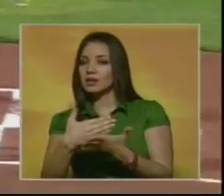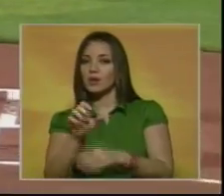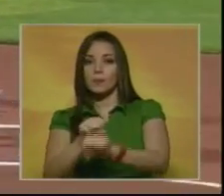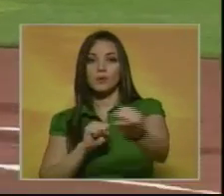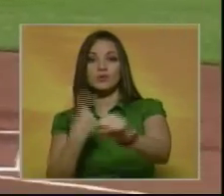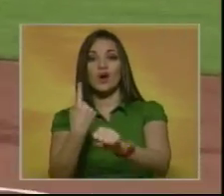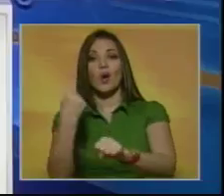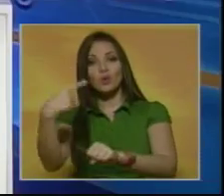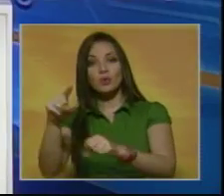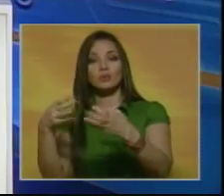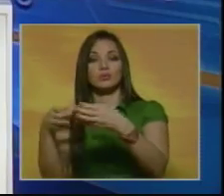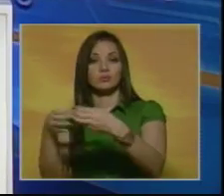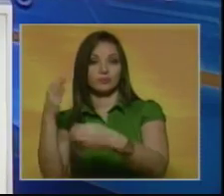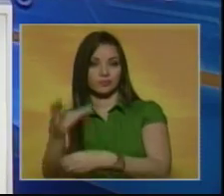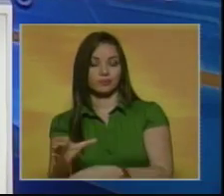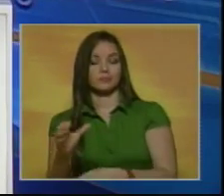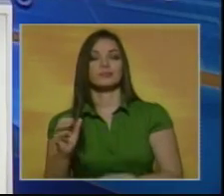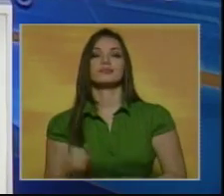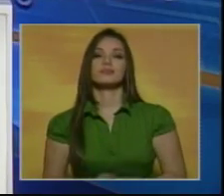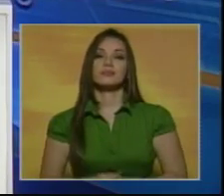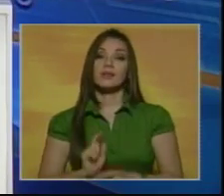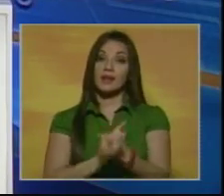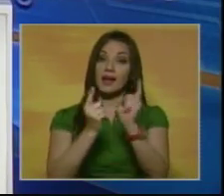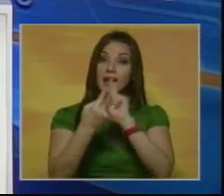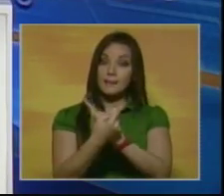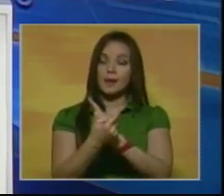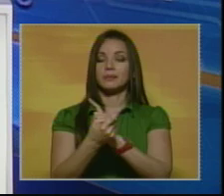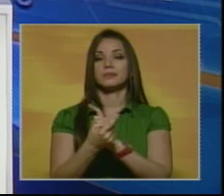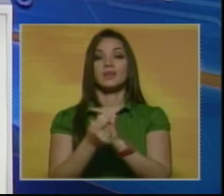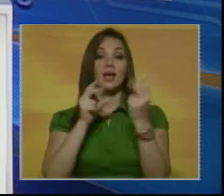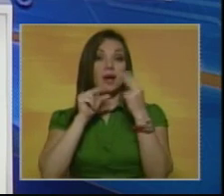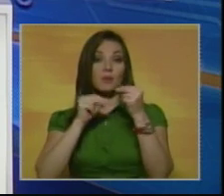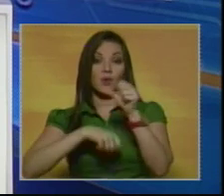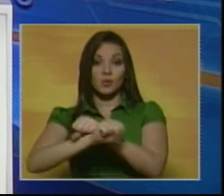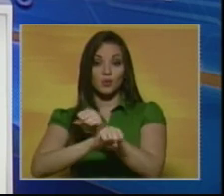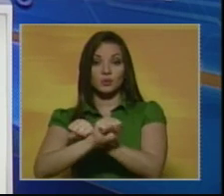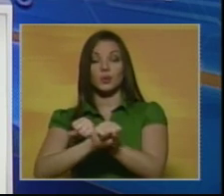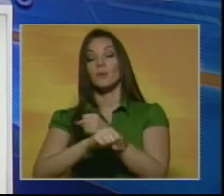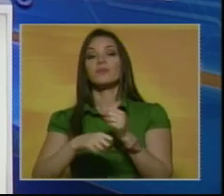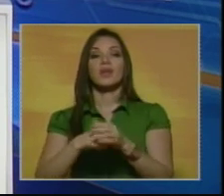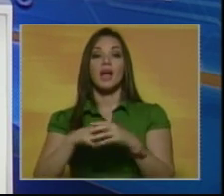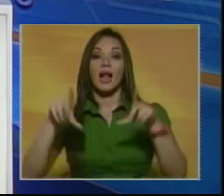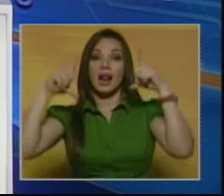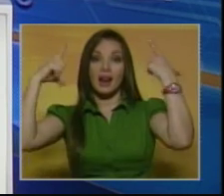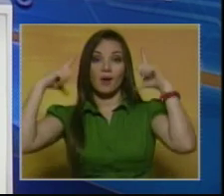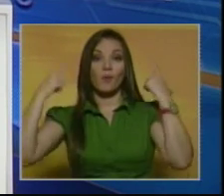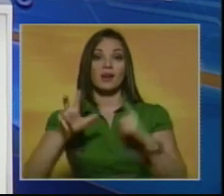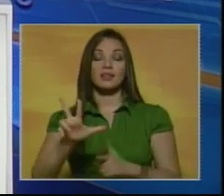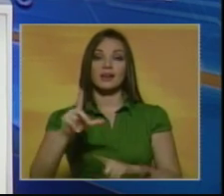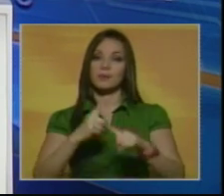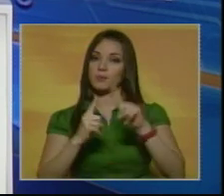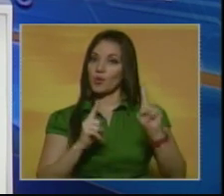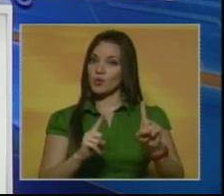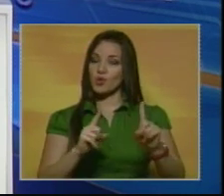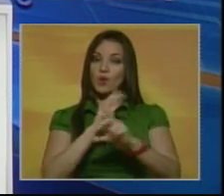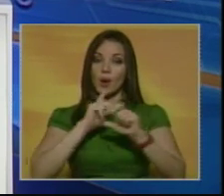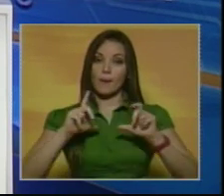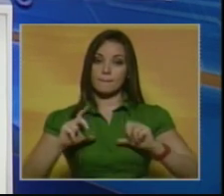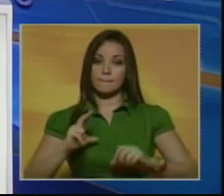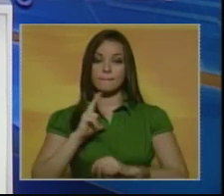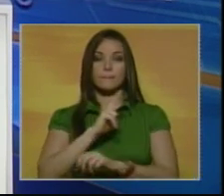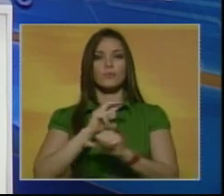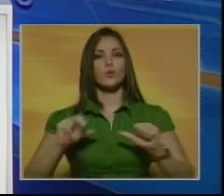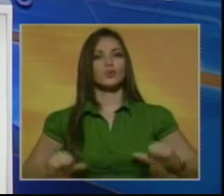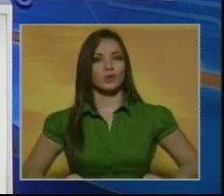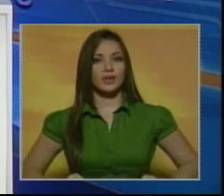rival. Pasamos a notas del fútbol porque Deportivo La Guaira derrotó al Portuguesa 3-1 en el último choque de la jornada 11